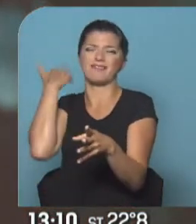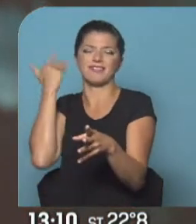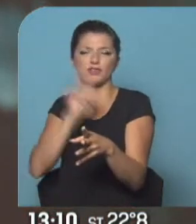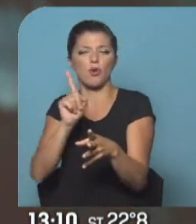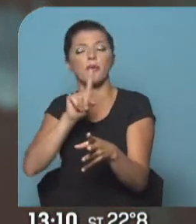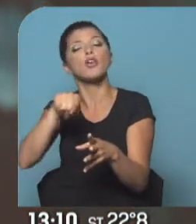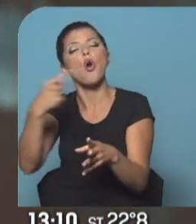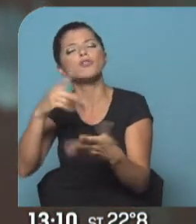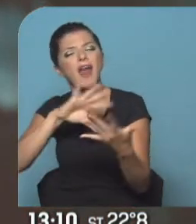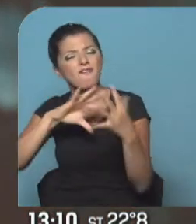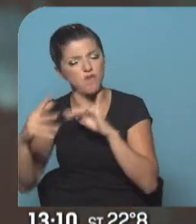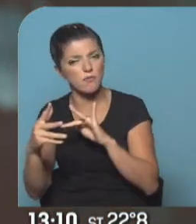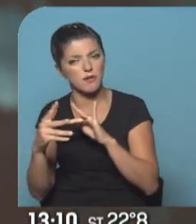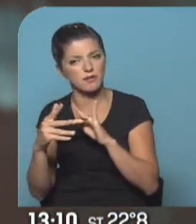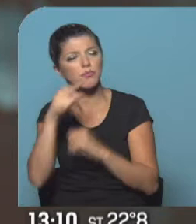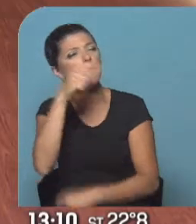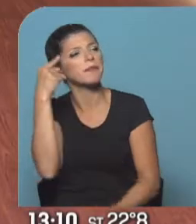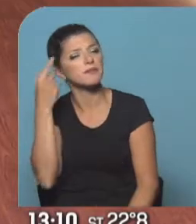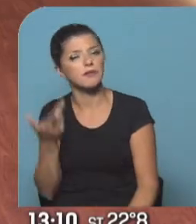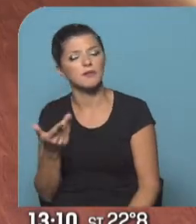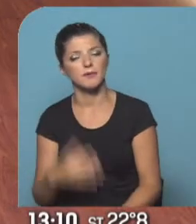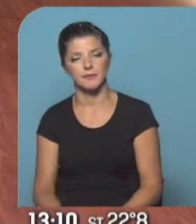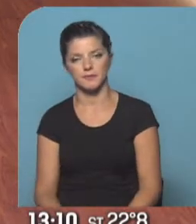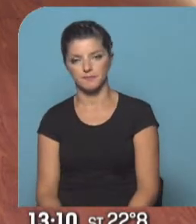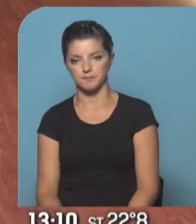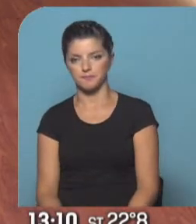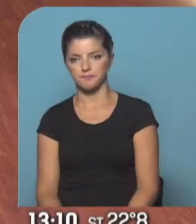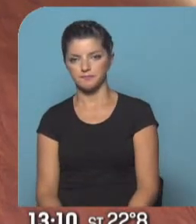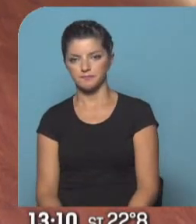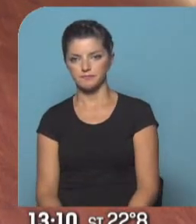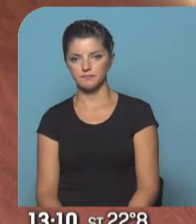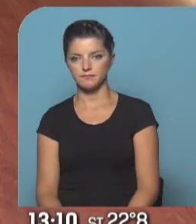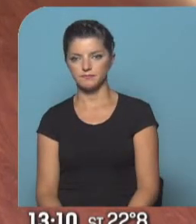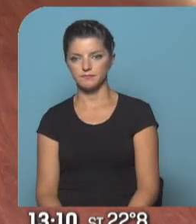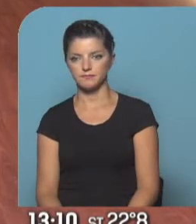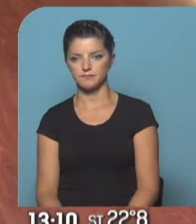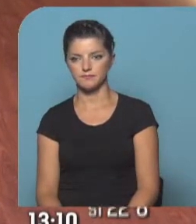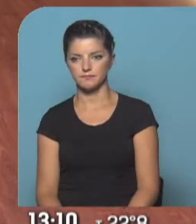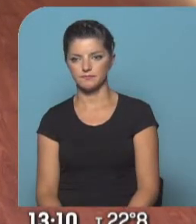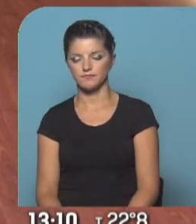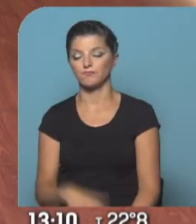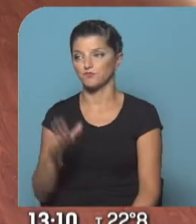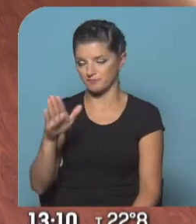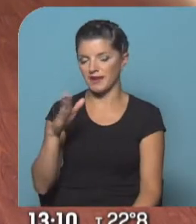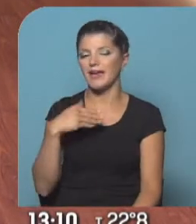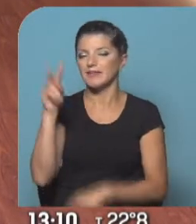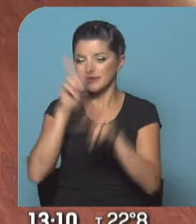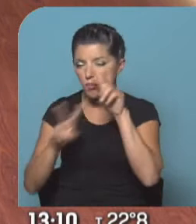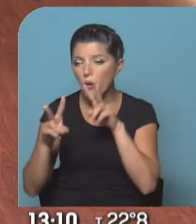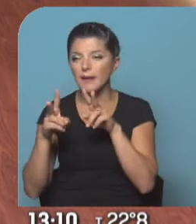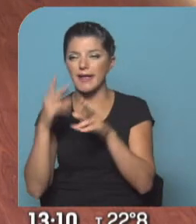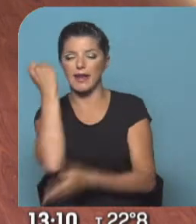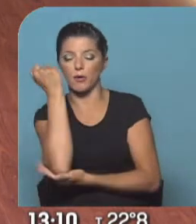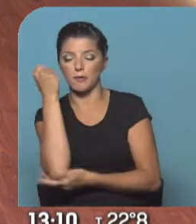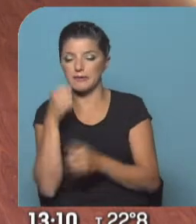otras, y cómo ves este desarrollo, ¿no? Yo creo que si piensan ahogar el Líbano financieramente, va a jugar en